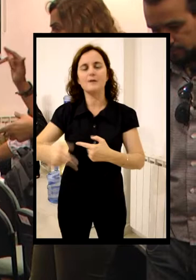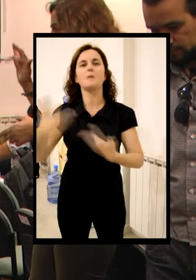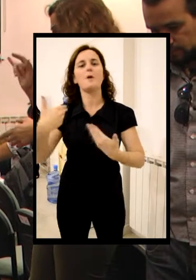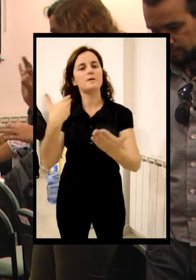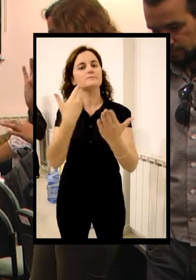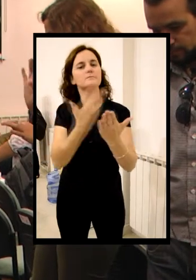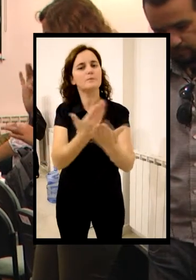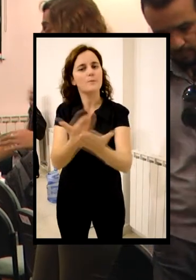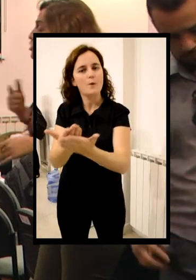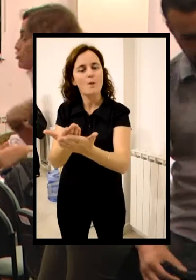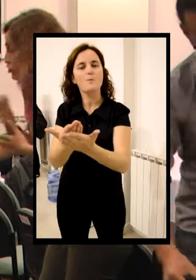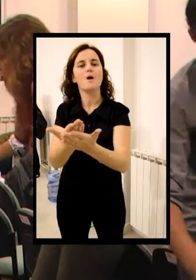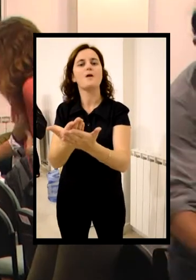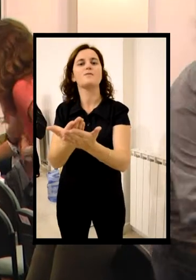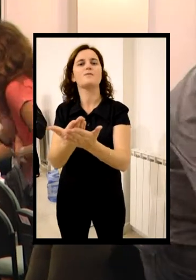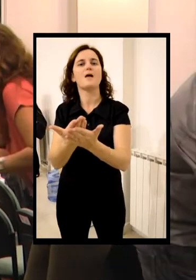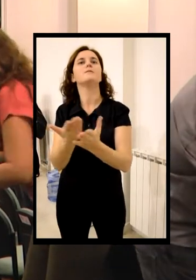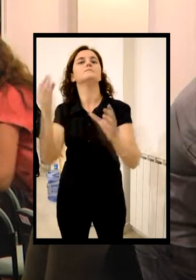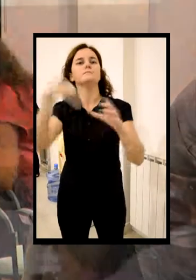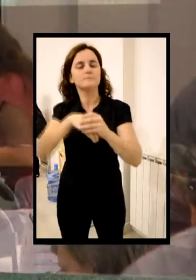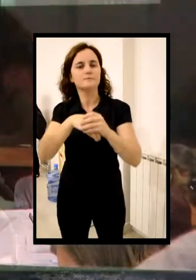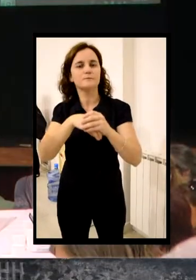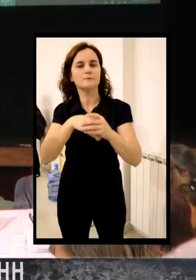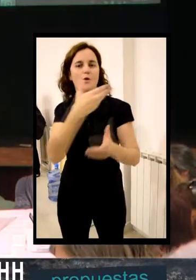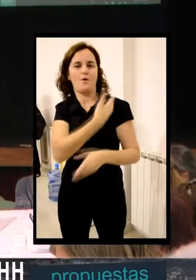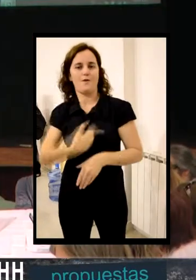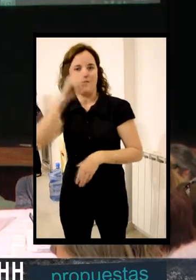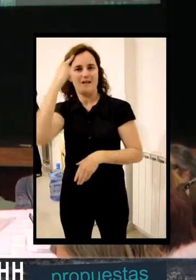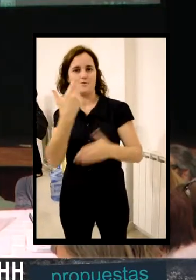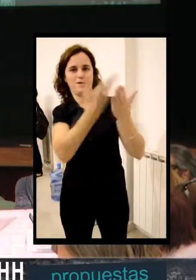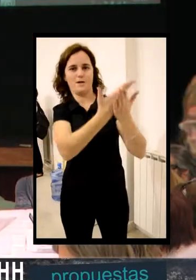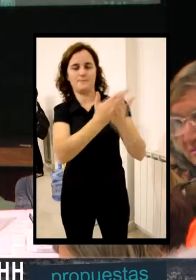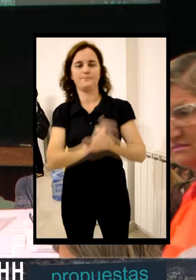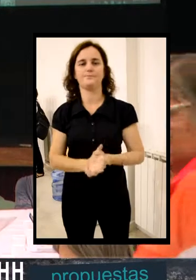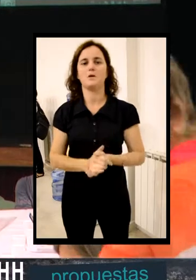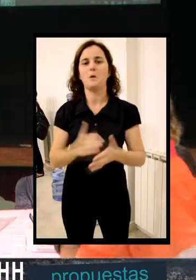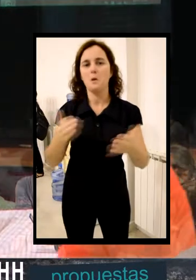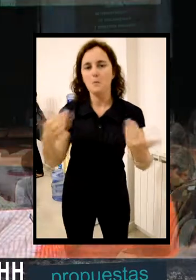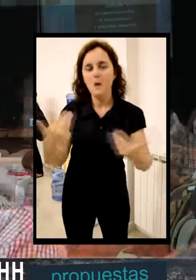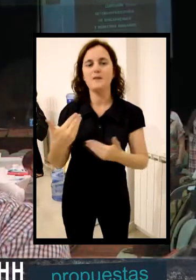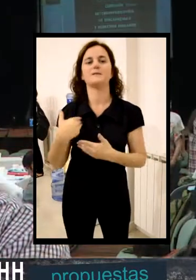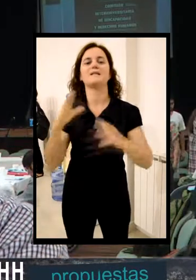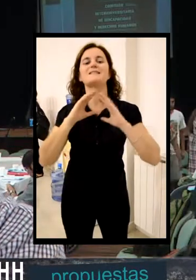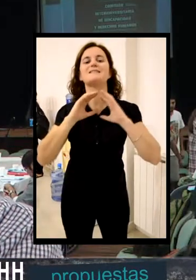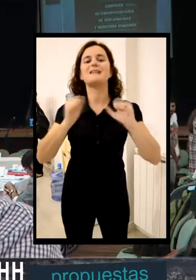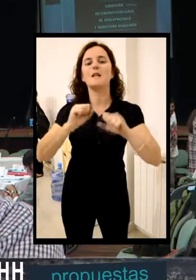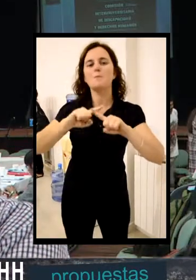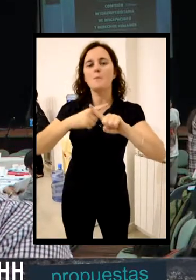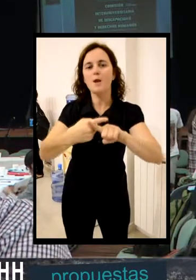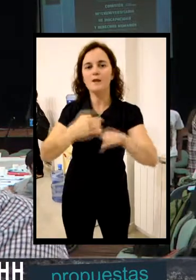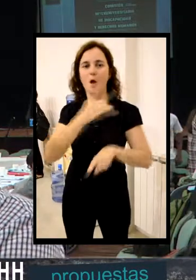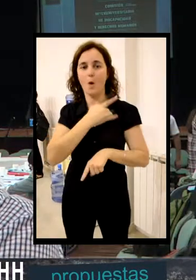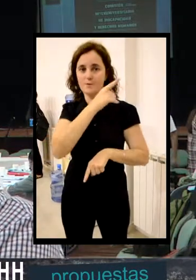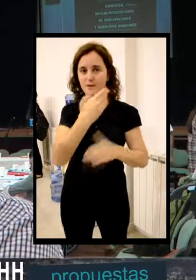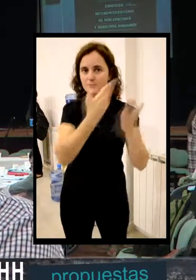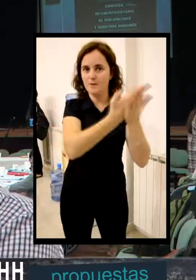propuestas a las autoridades del gobierno nacional esto en la figura de puede ser la secretaria de políticas universitarias o